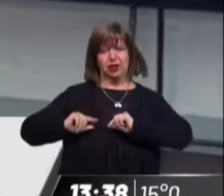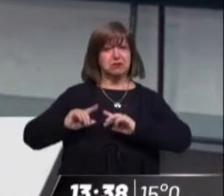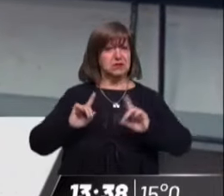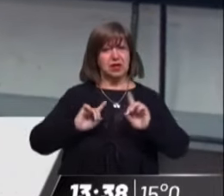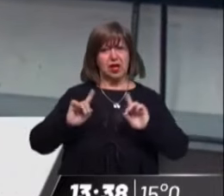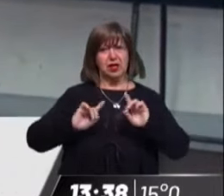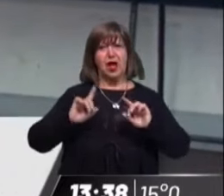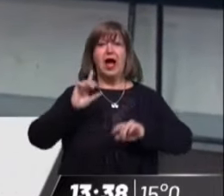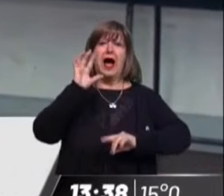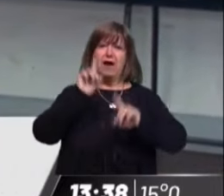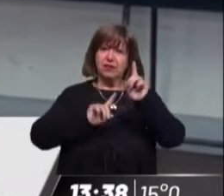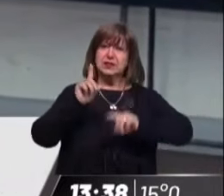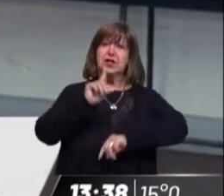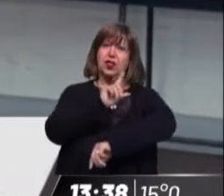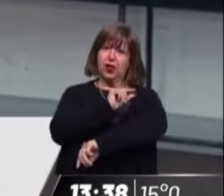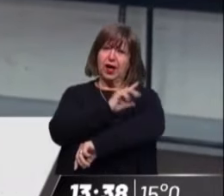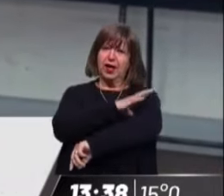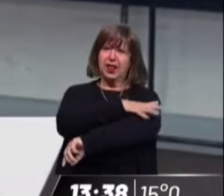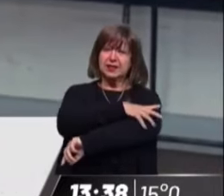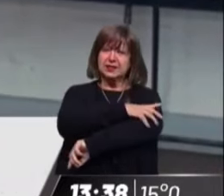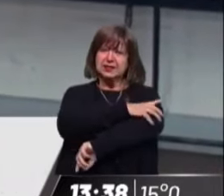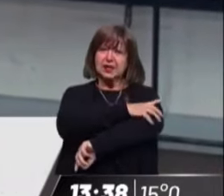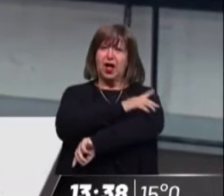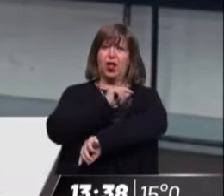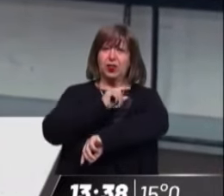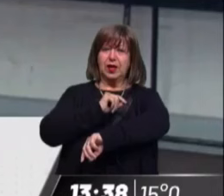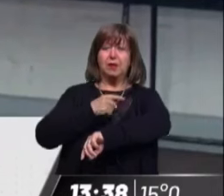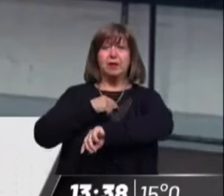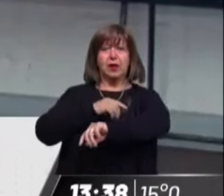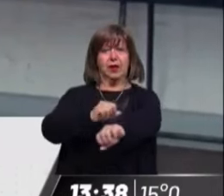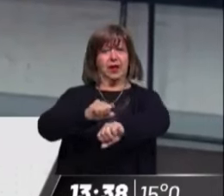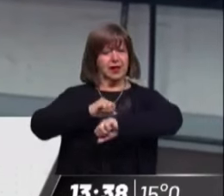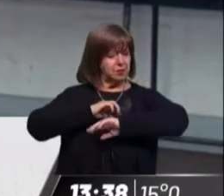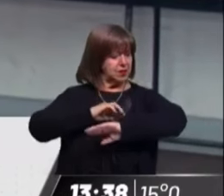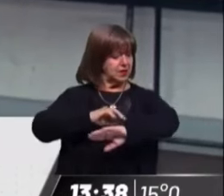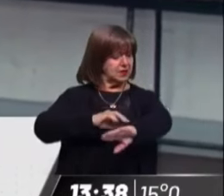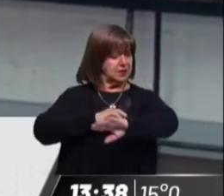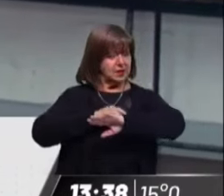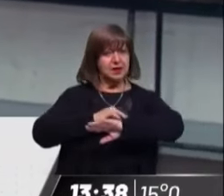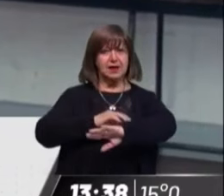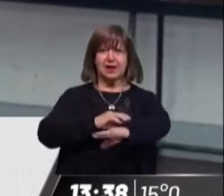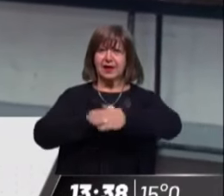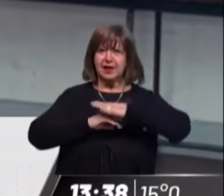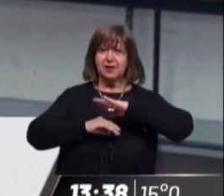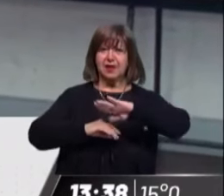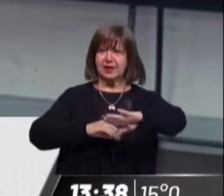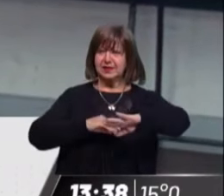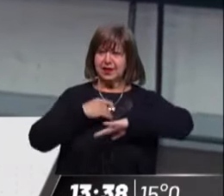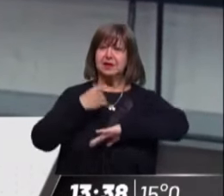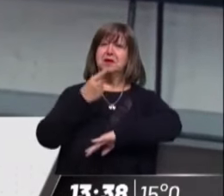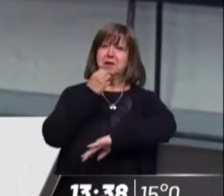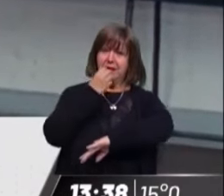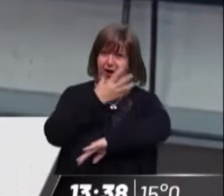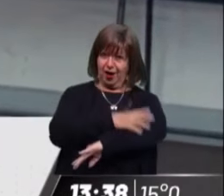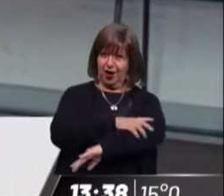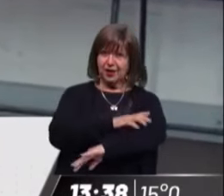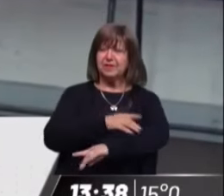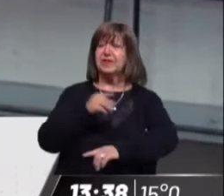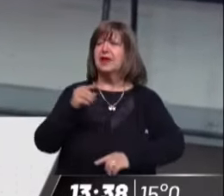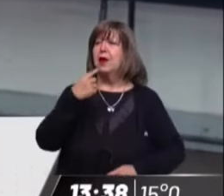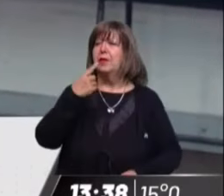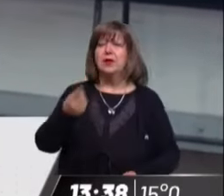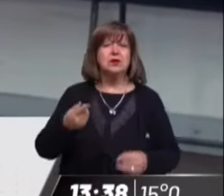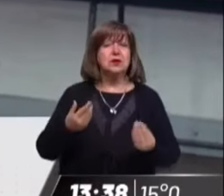la gimnasia y se va sintiendo cada día mejor de mente y espíritu, gracias a Dios. ¿Qué tipo de gimnasia